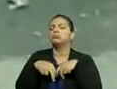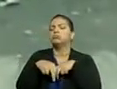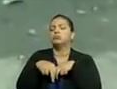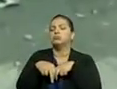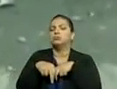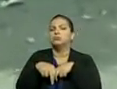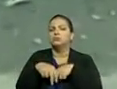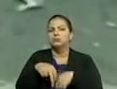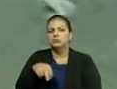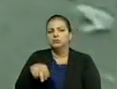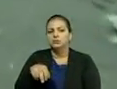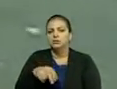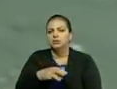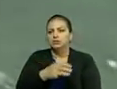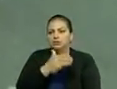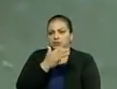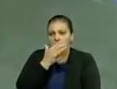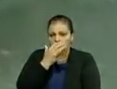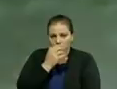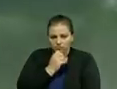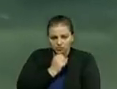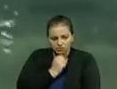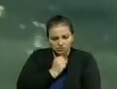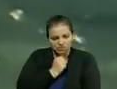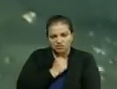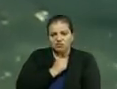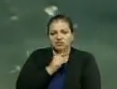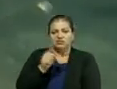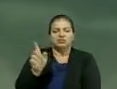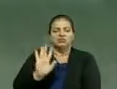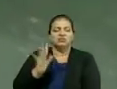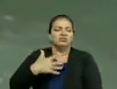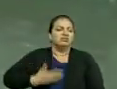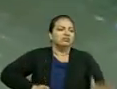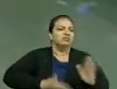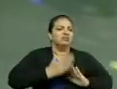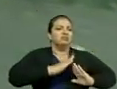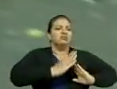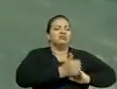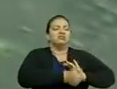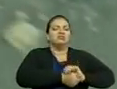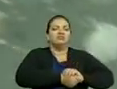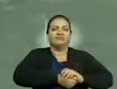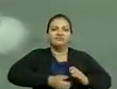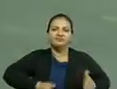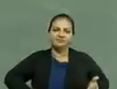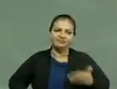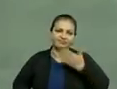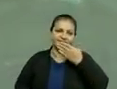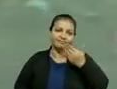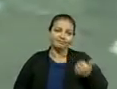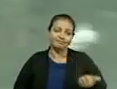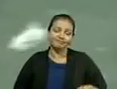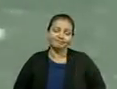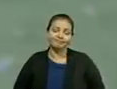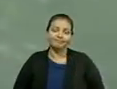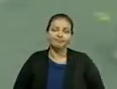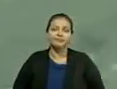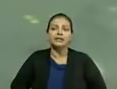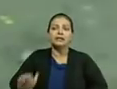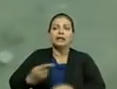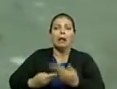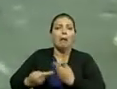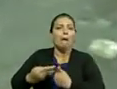Aquí está, el pedido de los moradores. Las autoridades que hagan eco de sus quejas. Las autoridades que se